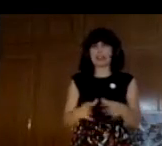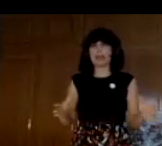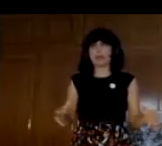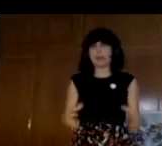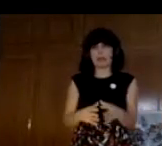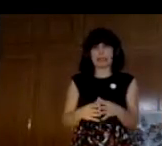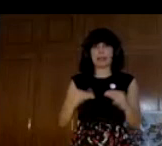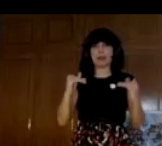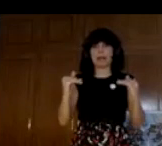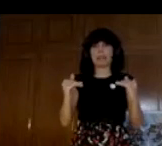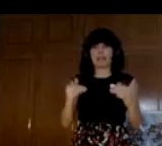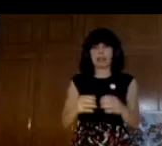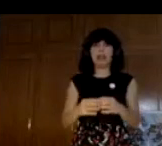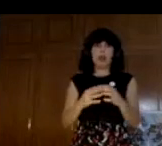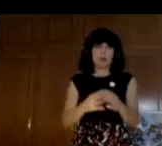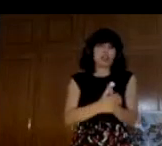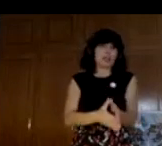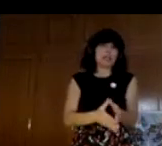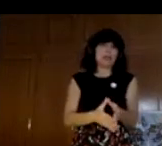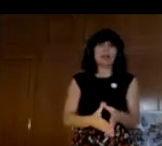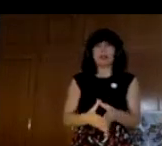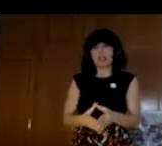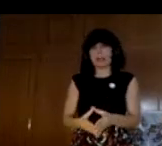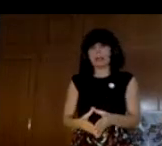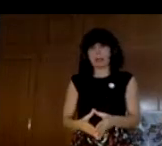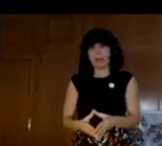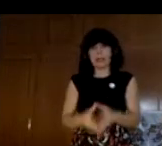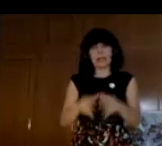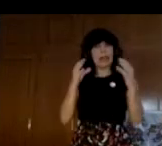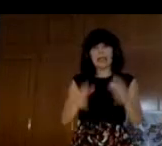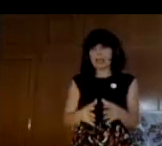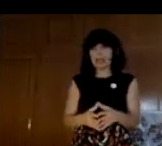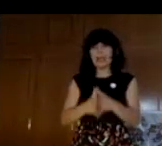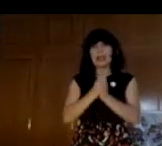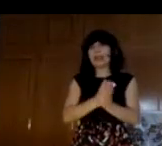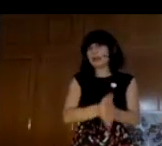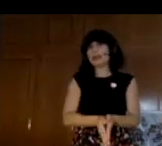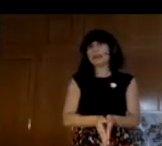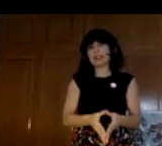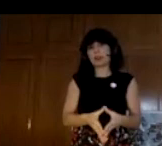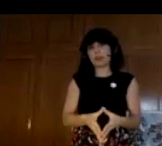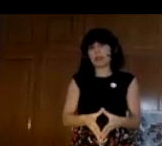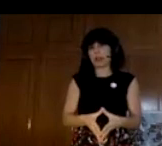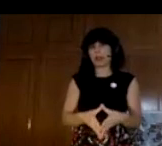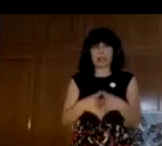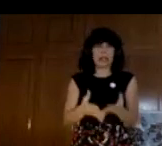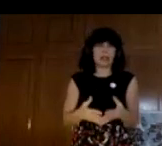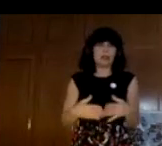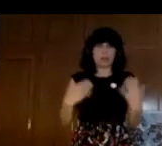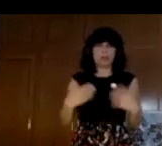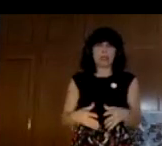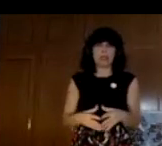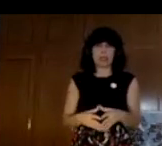son inamovibles, tienen una base fija. Pues nos pasa igual con los temas sociales. Hay gente a la que no hace falta convencerla, porque ya